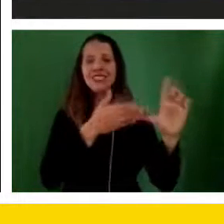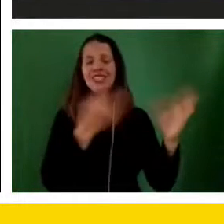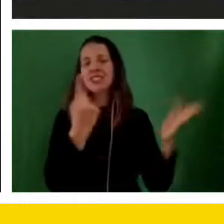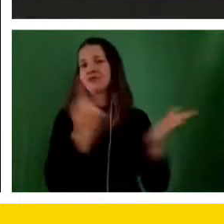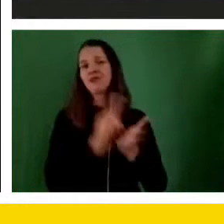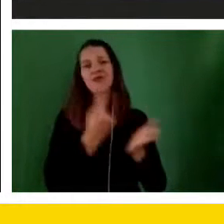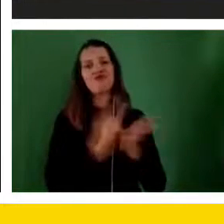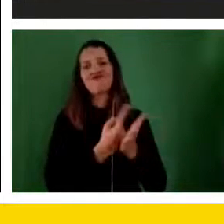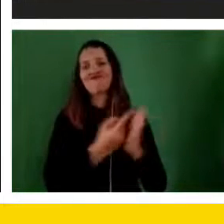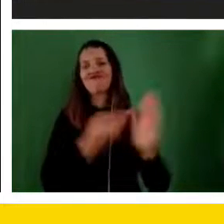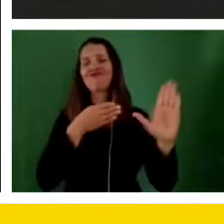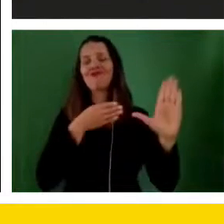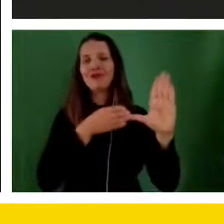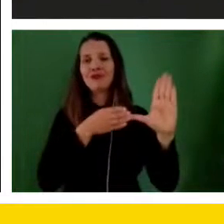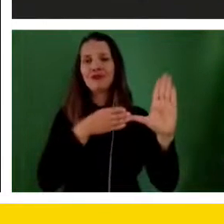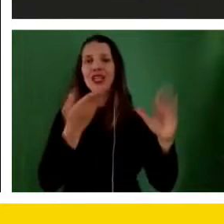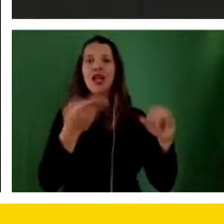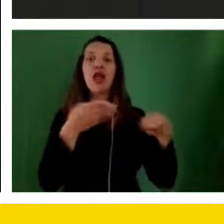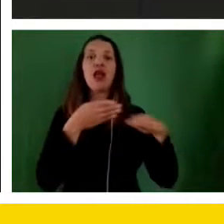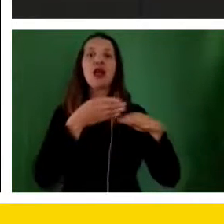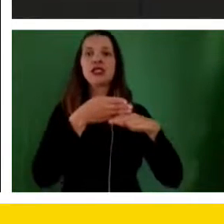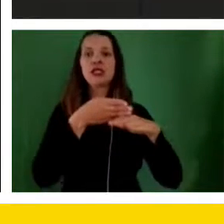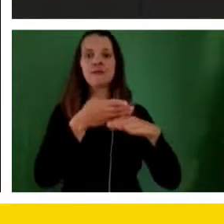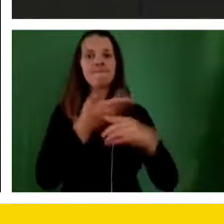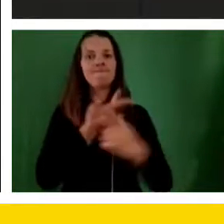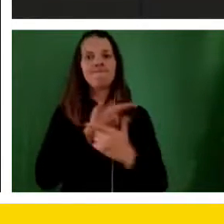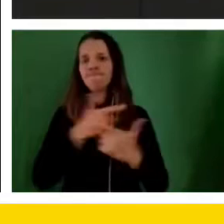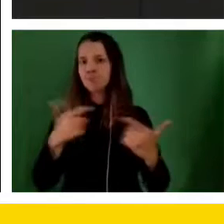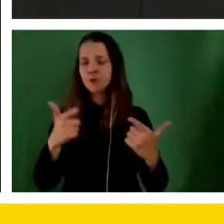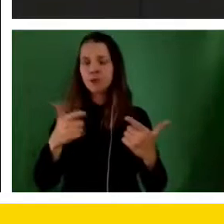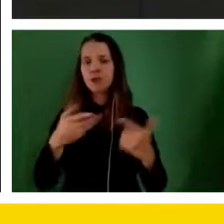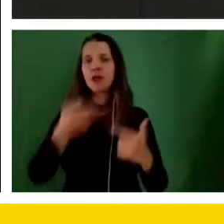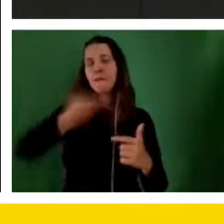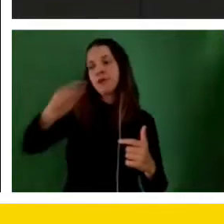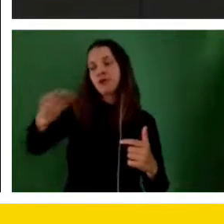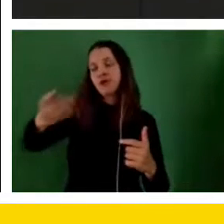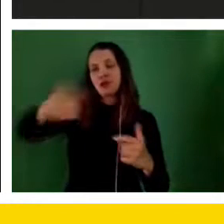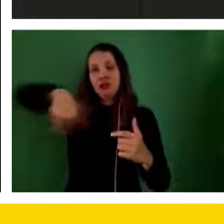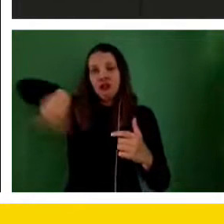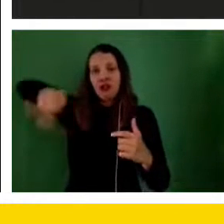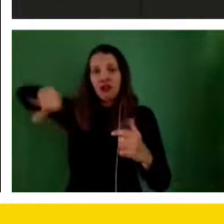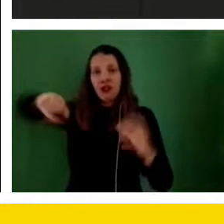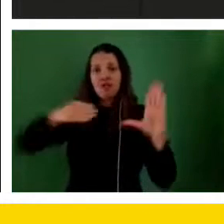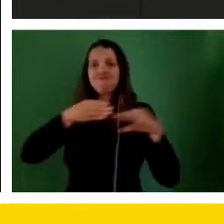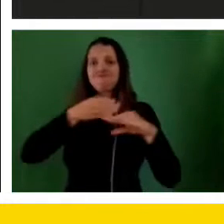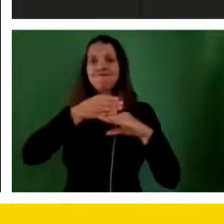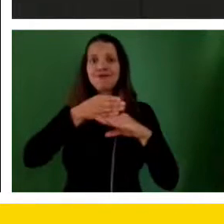impedimentos físicos puedan utilizarlos. Siguiente, por favor.